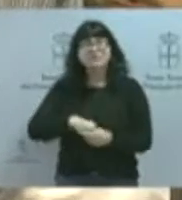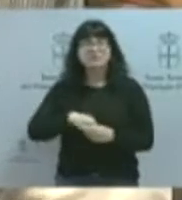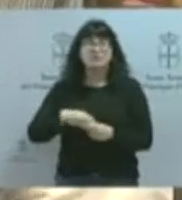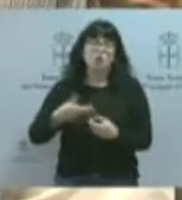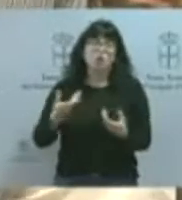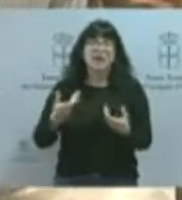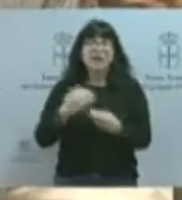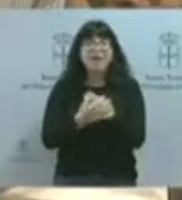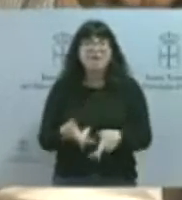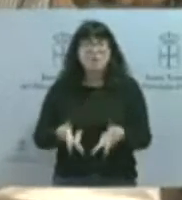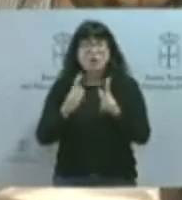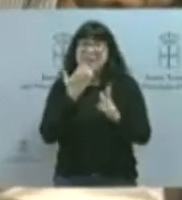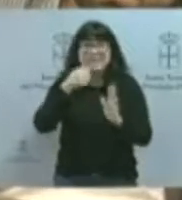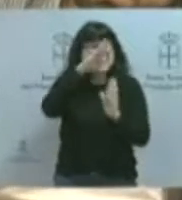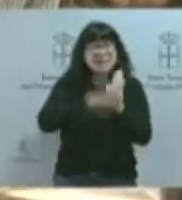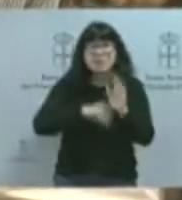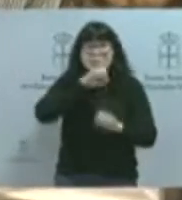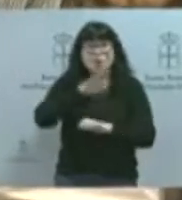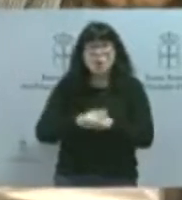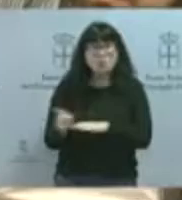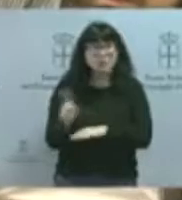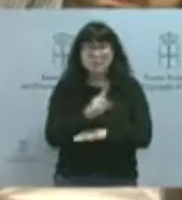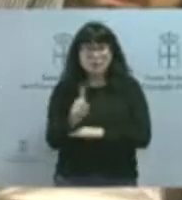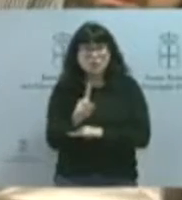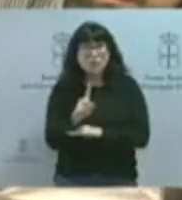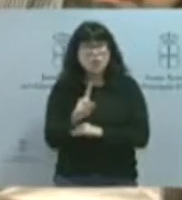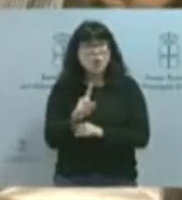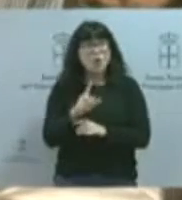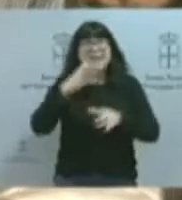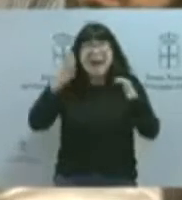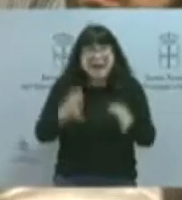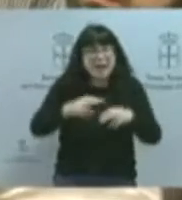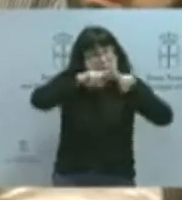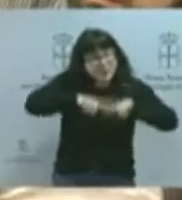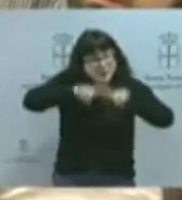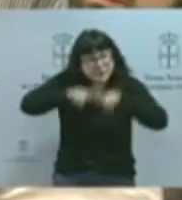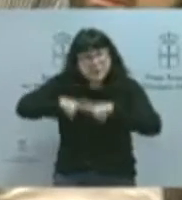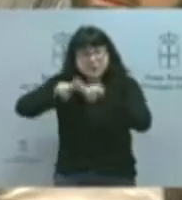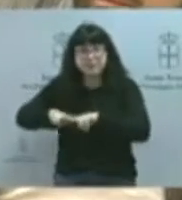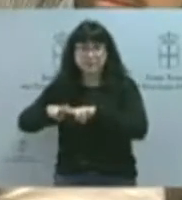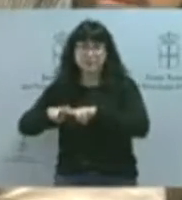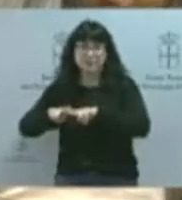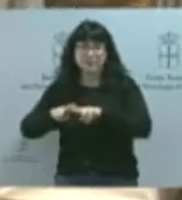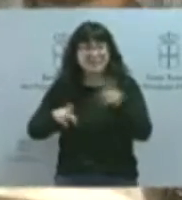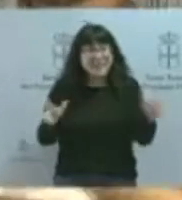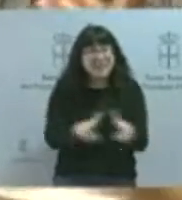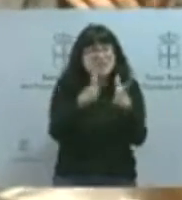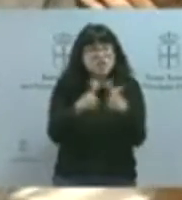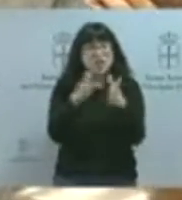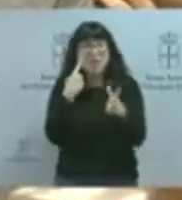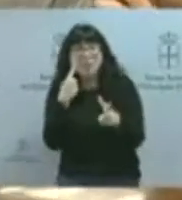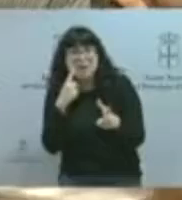la realidad de cada sociedad en busca de indicios y patrones que permitan comprobar el éxito o el fracaso de las políticas